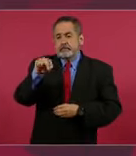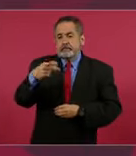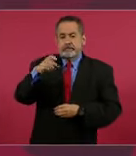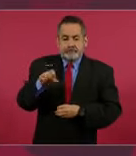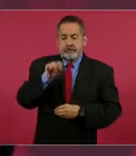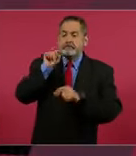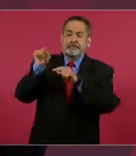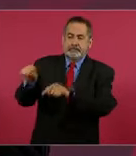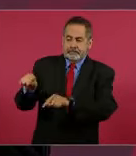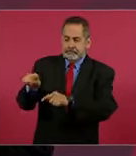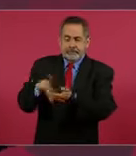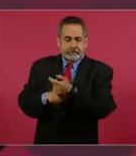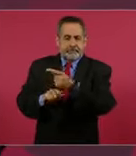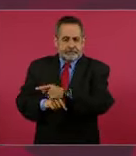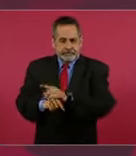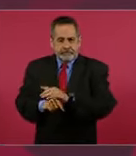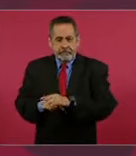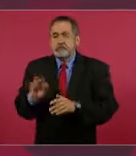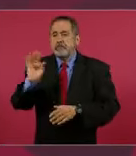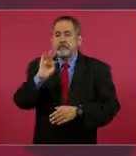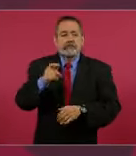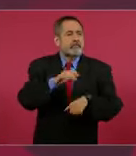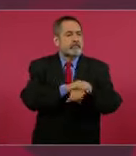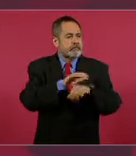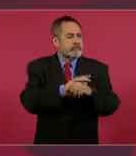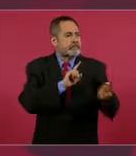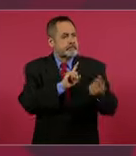y recibo amigos,